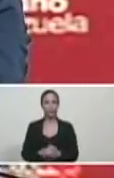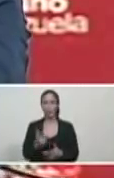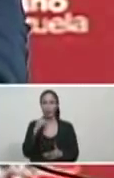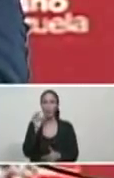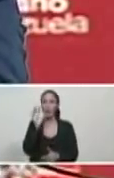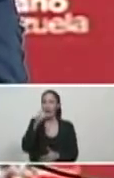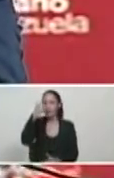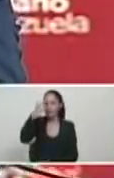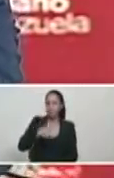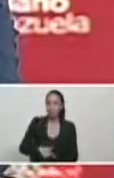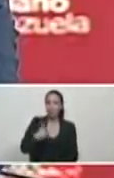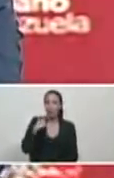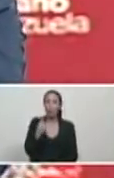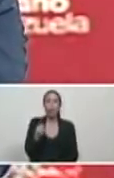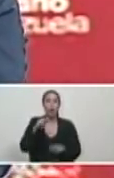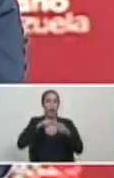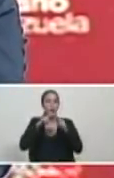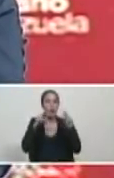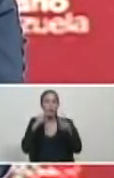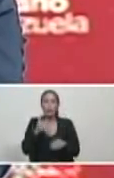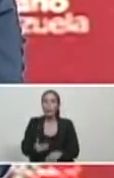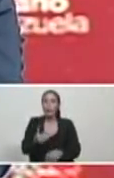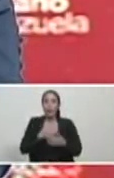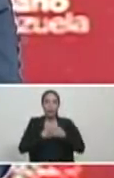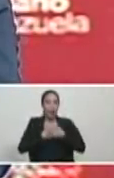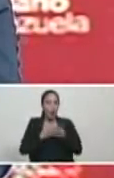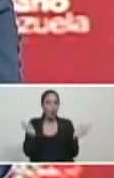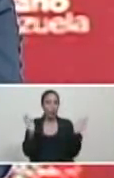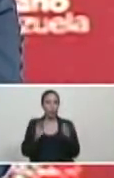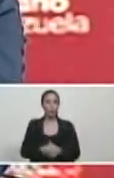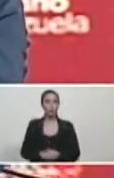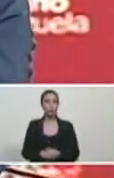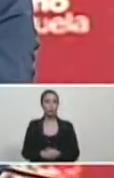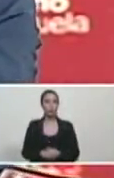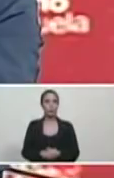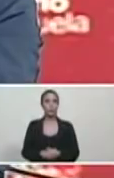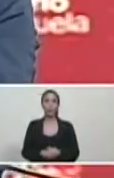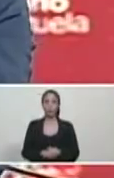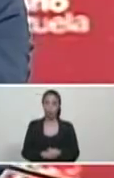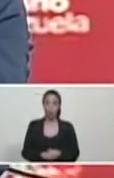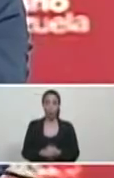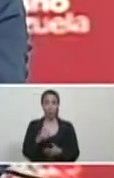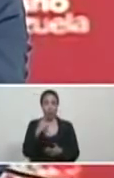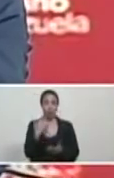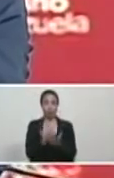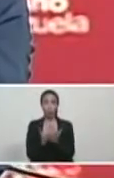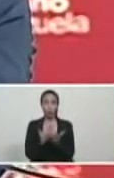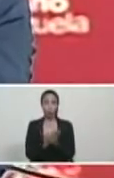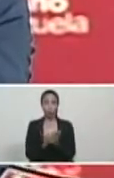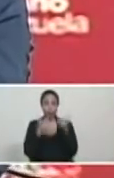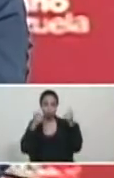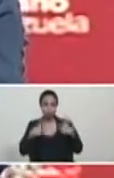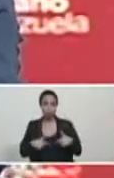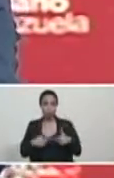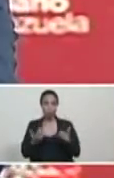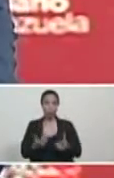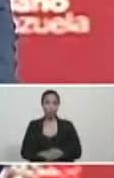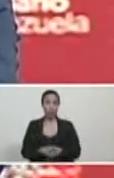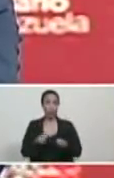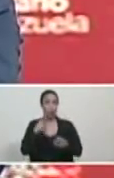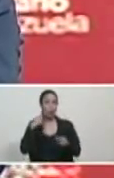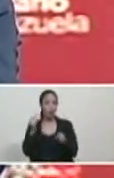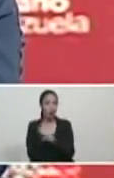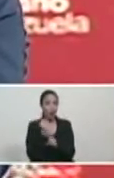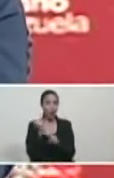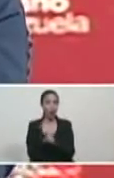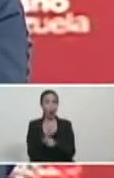el elemento fundamental del amor. Y creo que es el momento también para reconocer sobre todo la gran obra que se ha